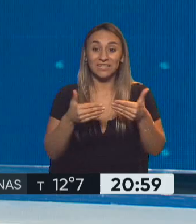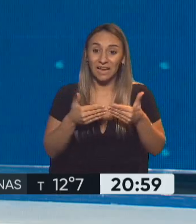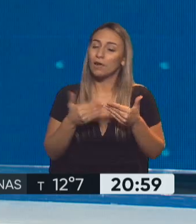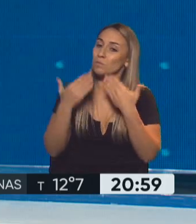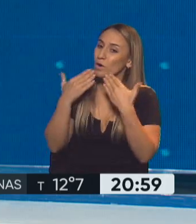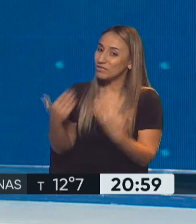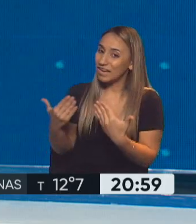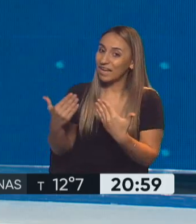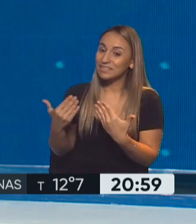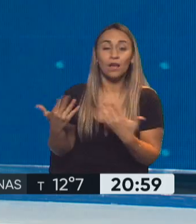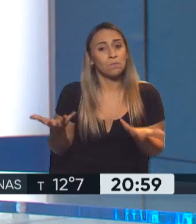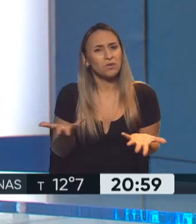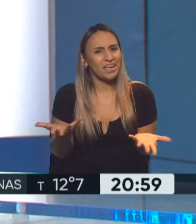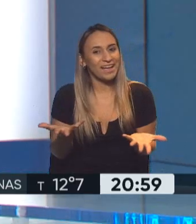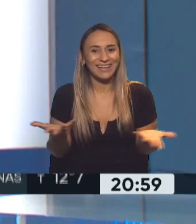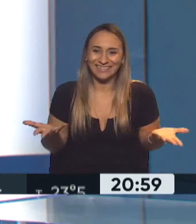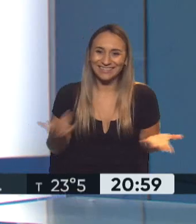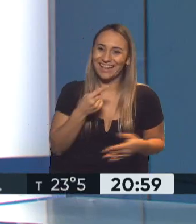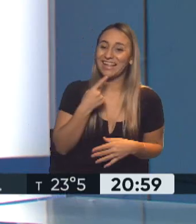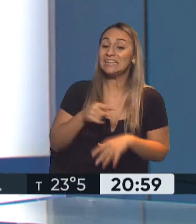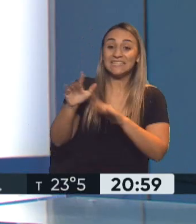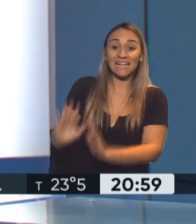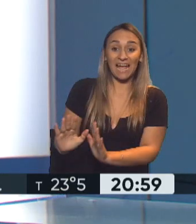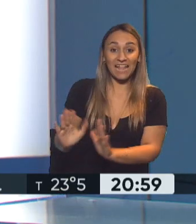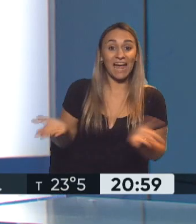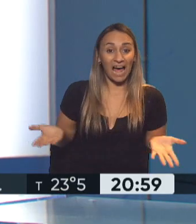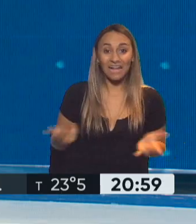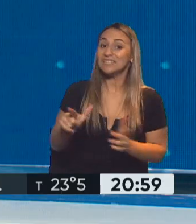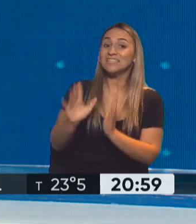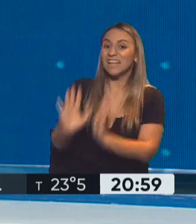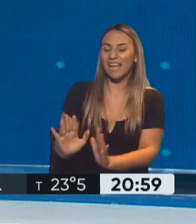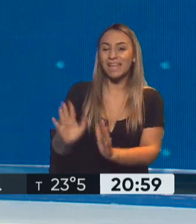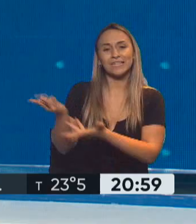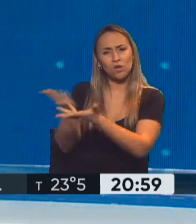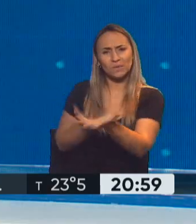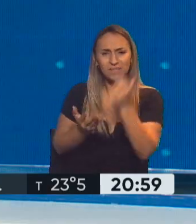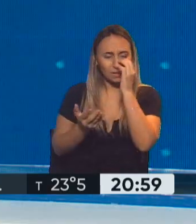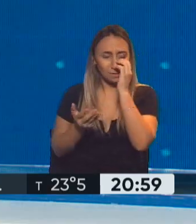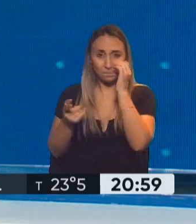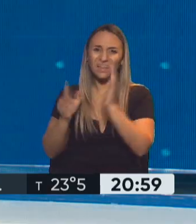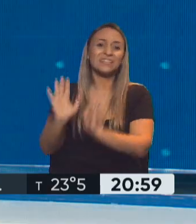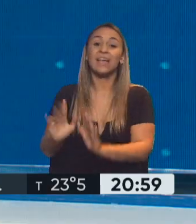osvaldo quiroga porque si lo presentamos